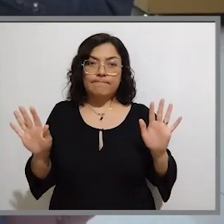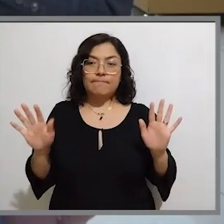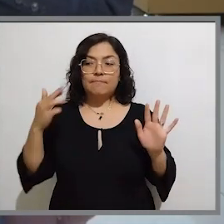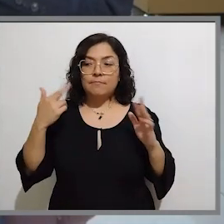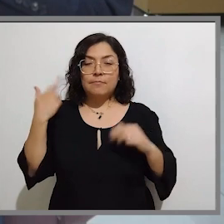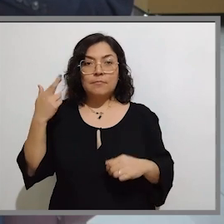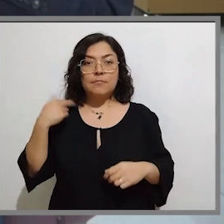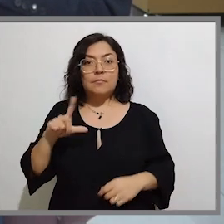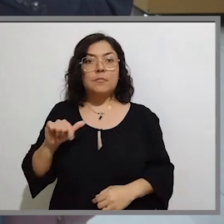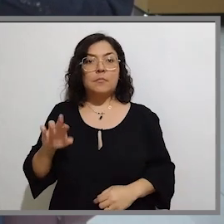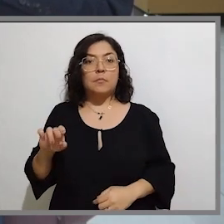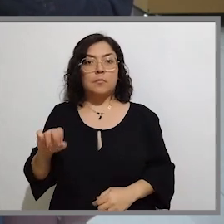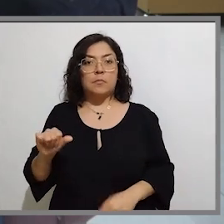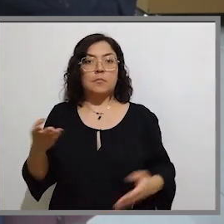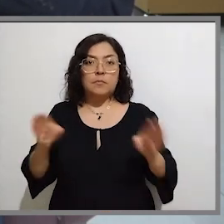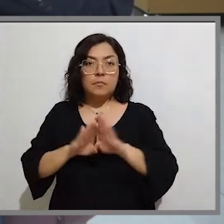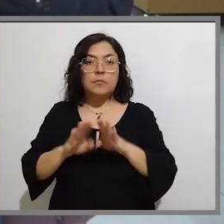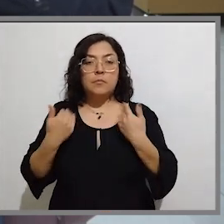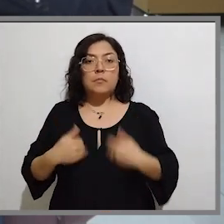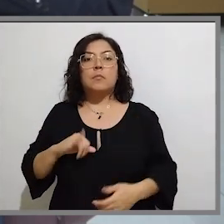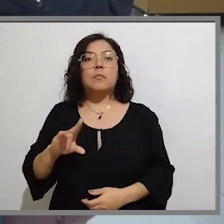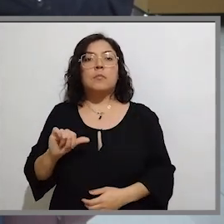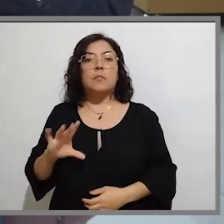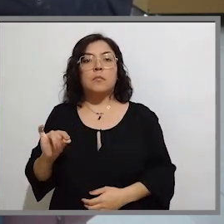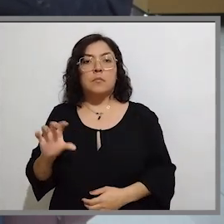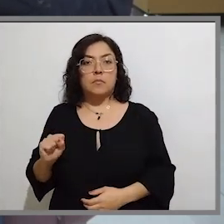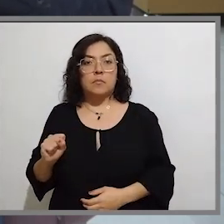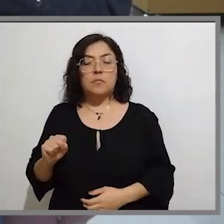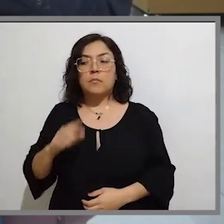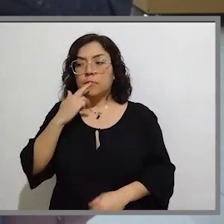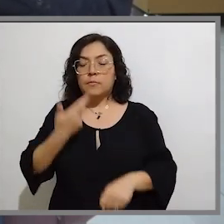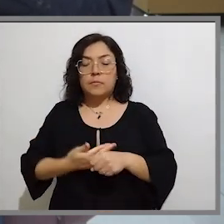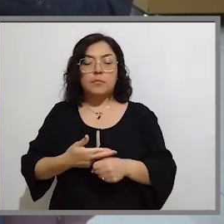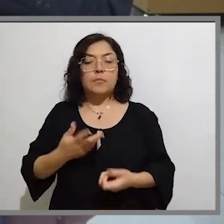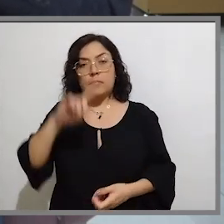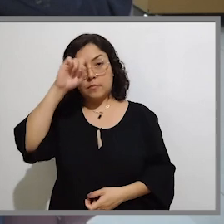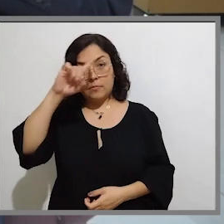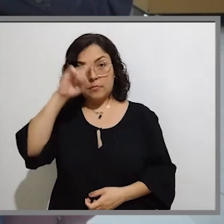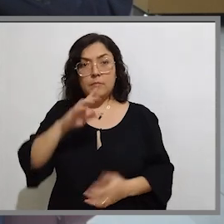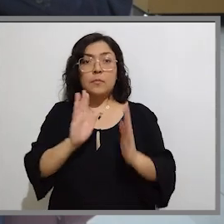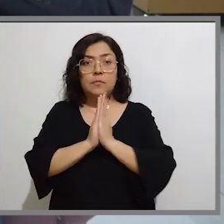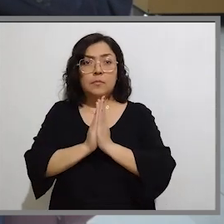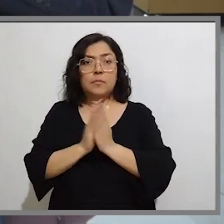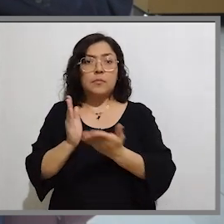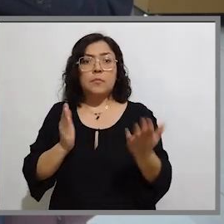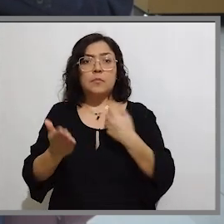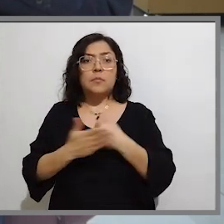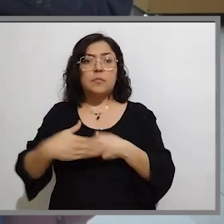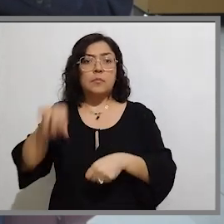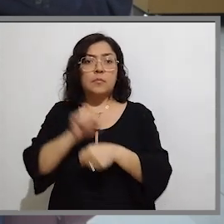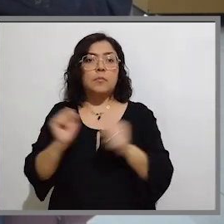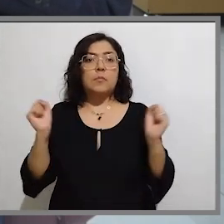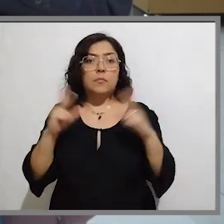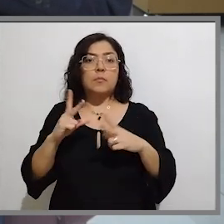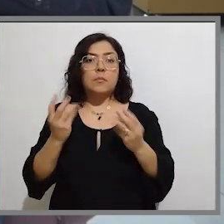haber estado en nuestro programa de la urna. Su servidor amigo Juan Carlos Cenero Ruiz, consejero electoral, lo invita a que nos sintonice en el